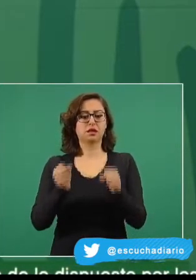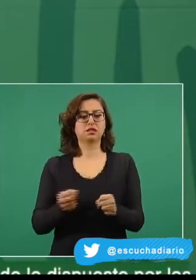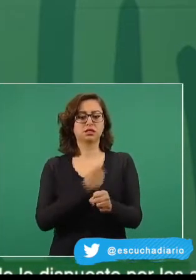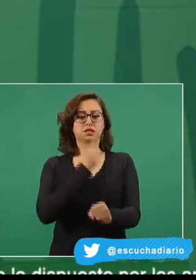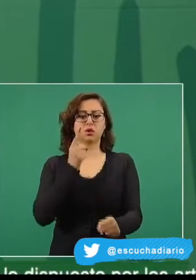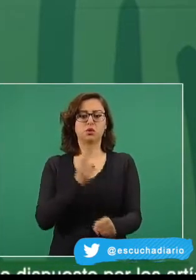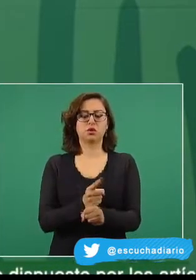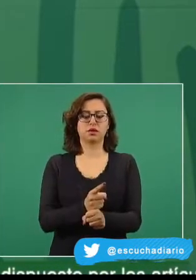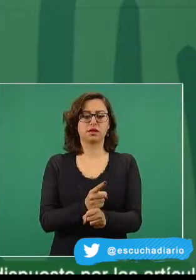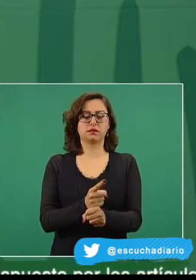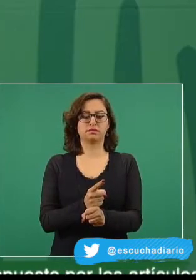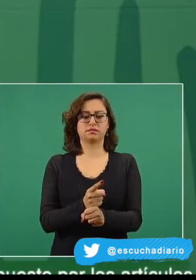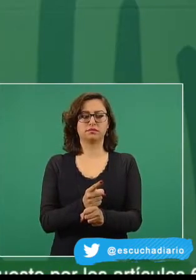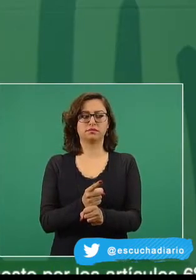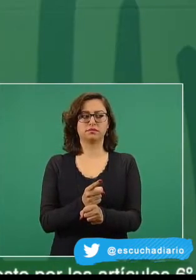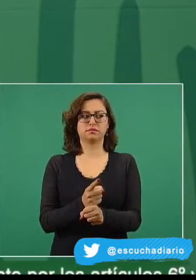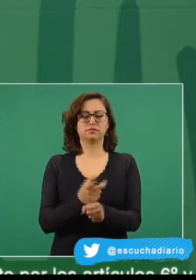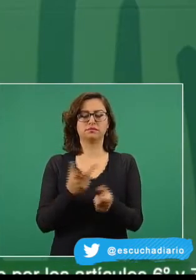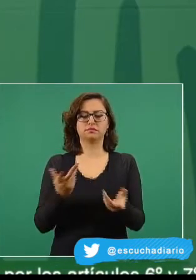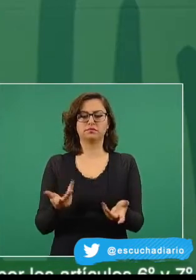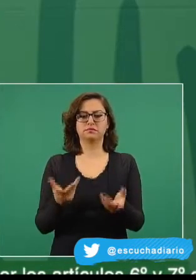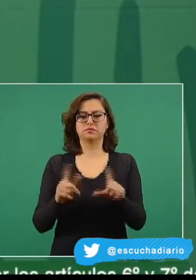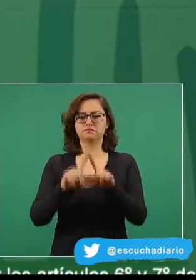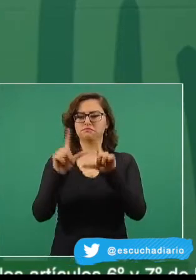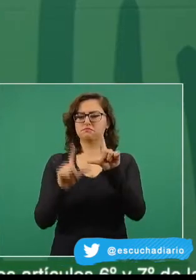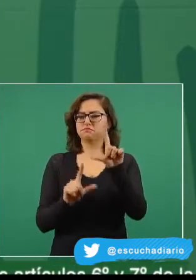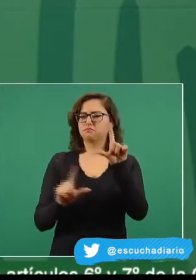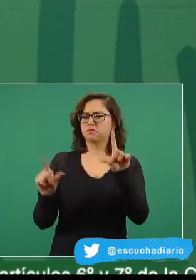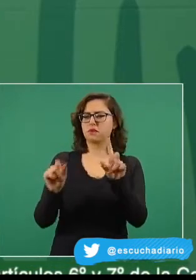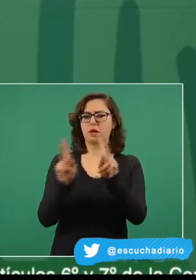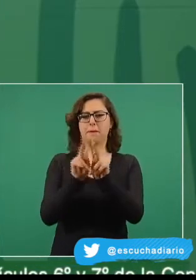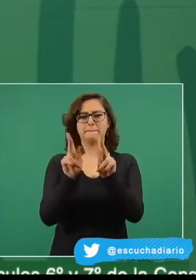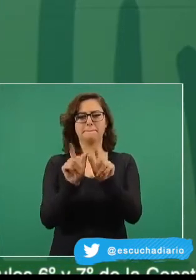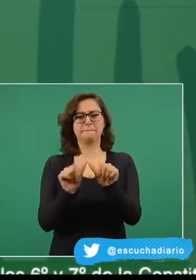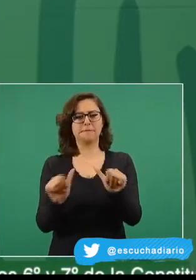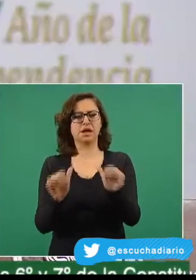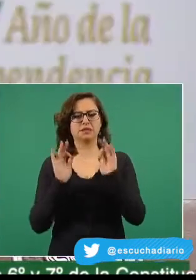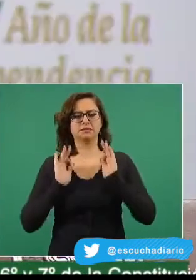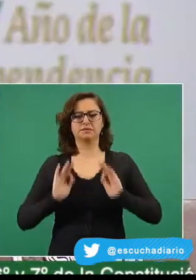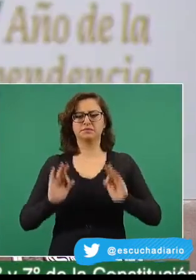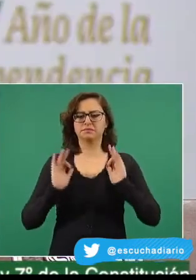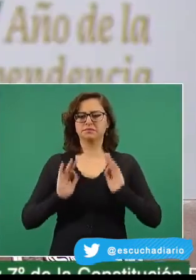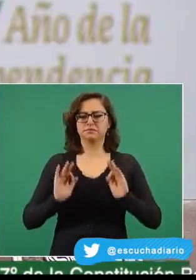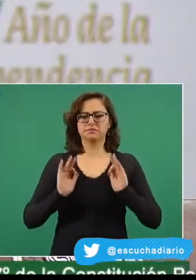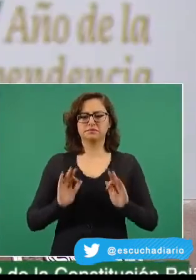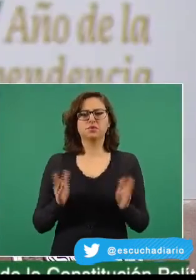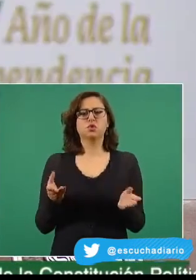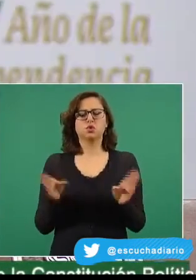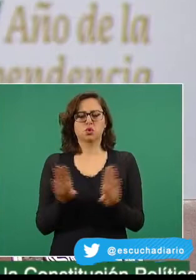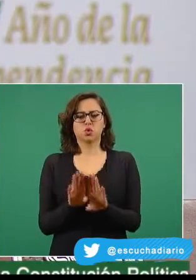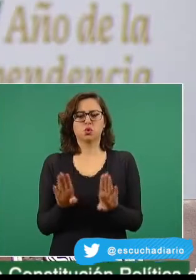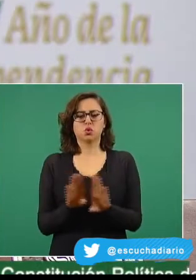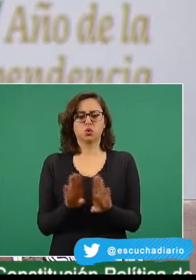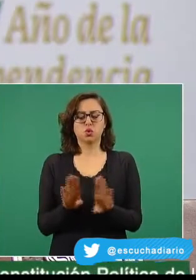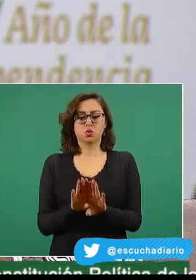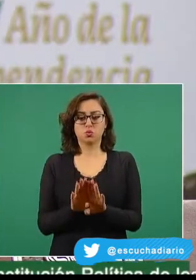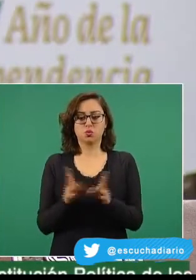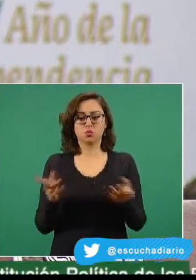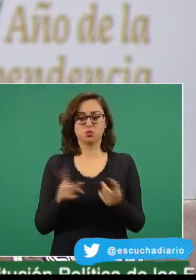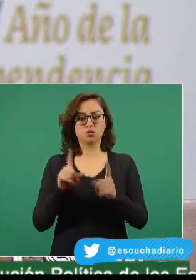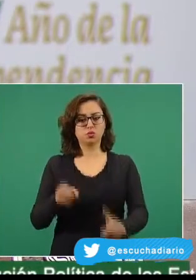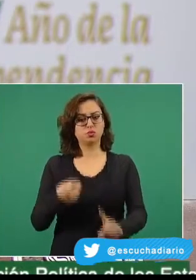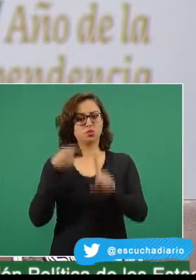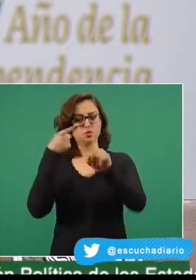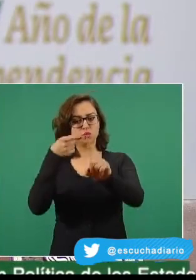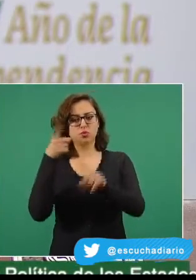Sobre el padrón de usuarios de telefonía móvil, informan que esta iniciativa derivó luego de que se documentara que se ocupa activamente los